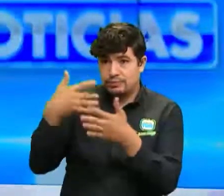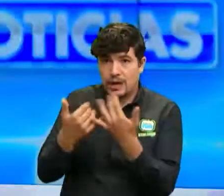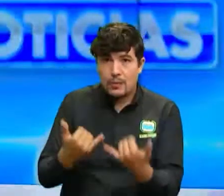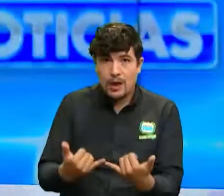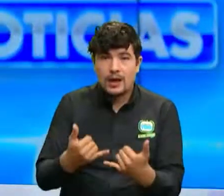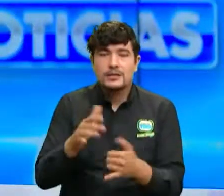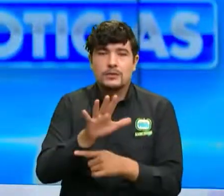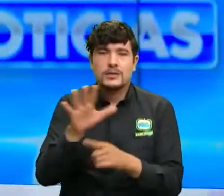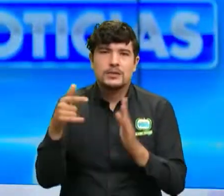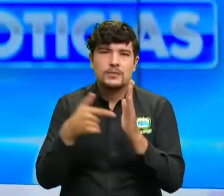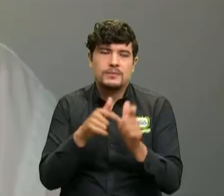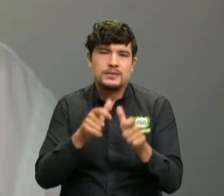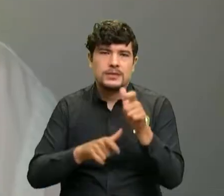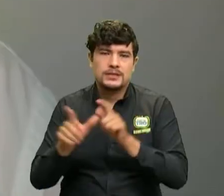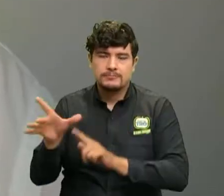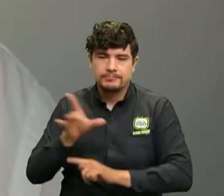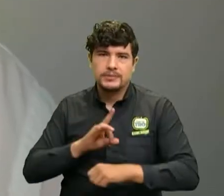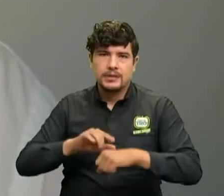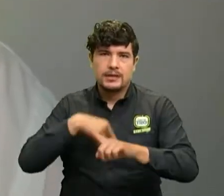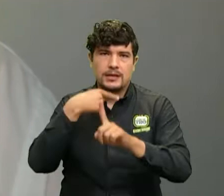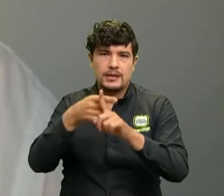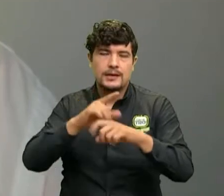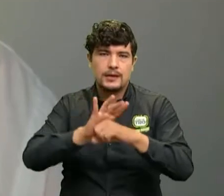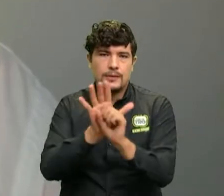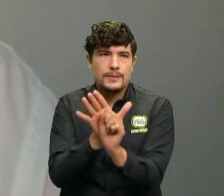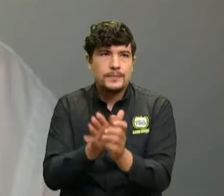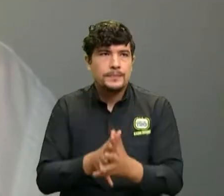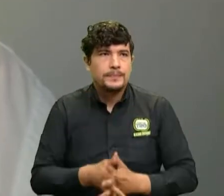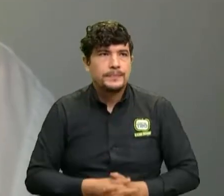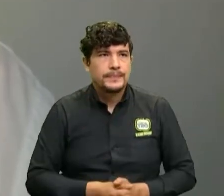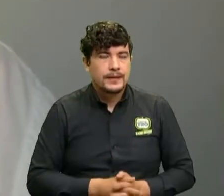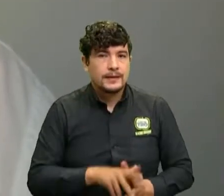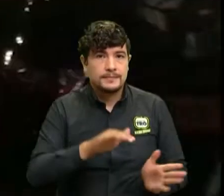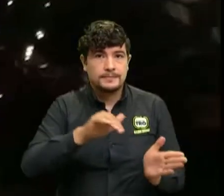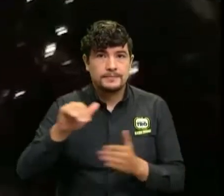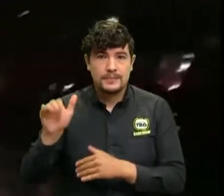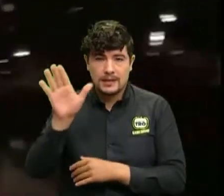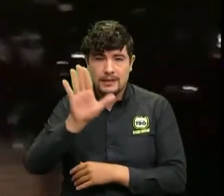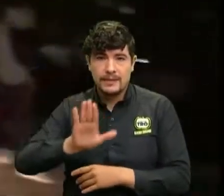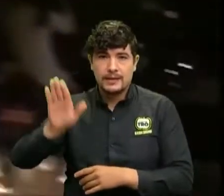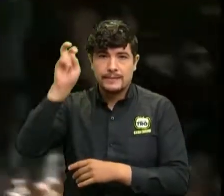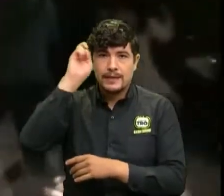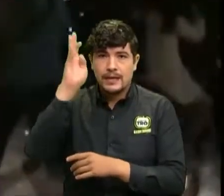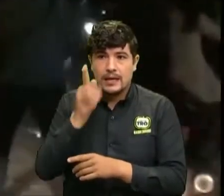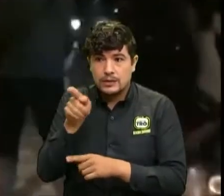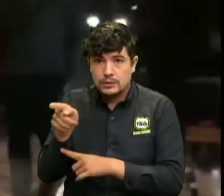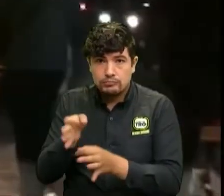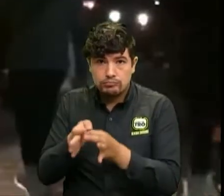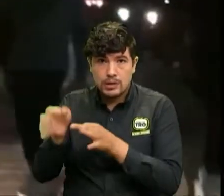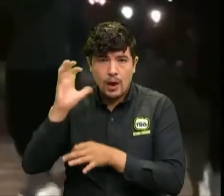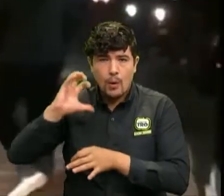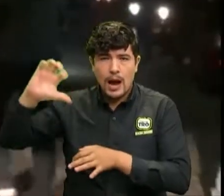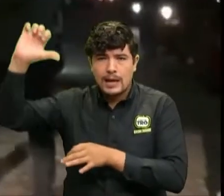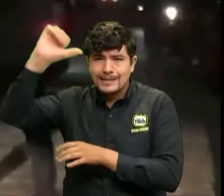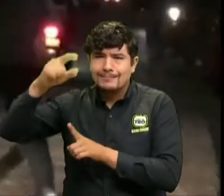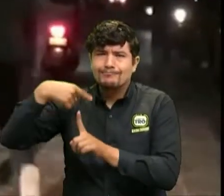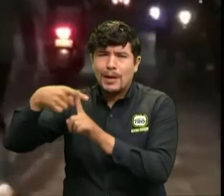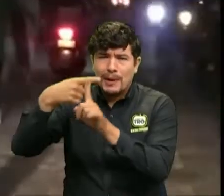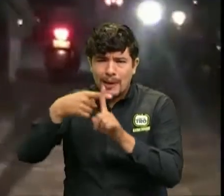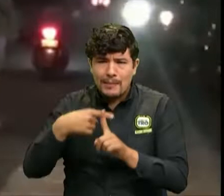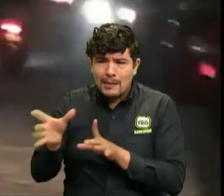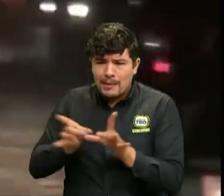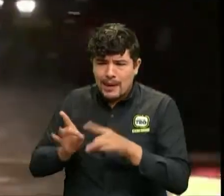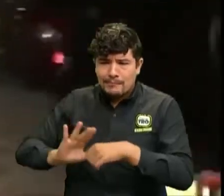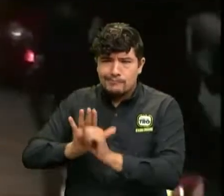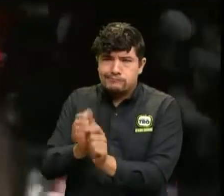Y es que en Norte de Santander, específicamente en el municipio de Ocaña, continúan los casos positivos para COVID-19. El más reciente